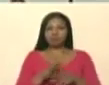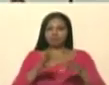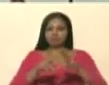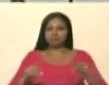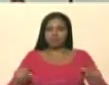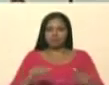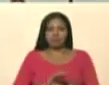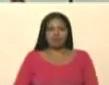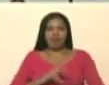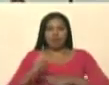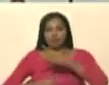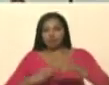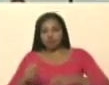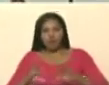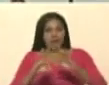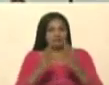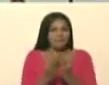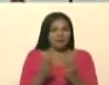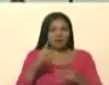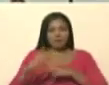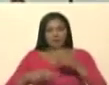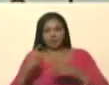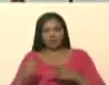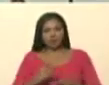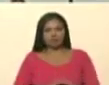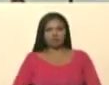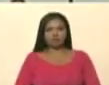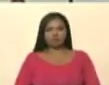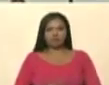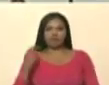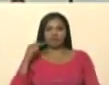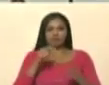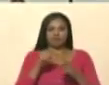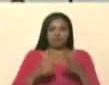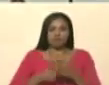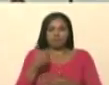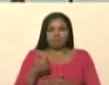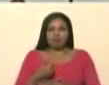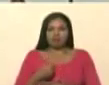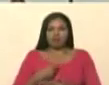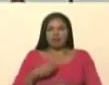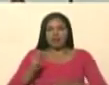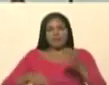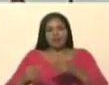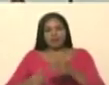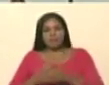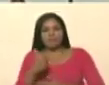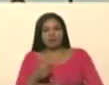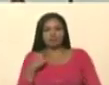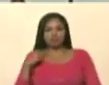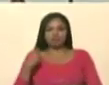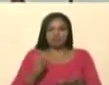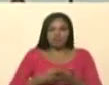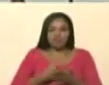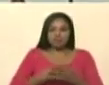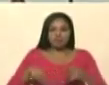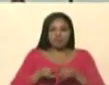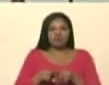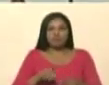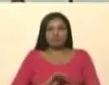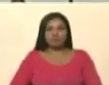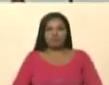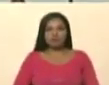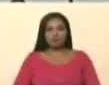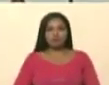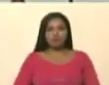al productor a la familia productora al llegar con el insumo con la maquinaria con el financiamiento para